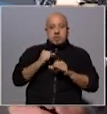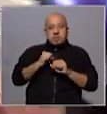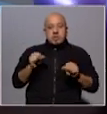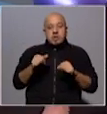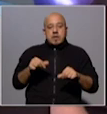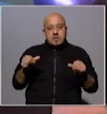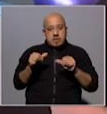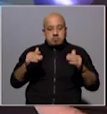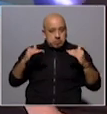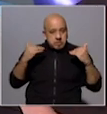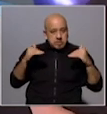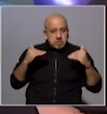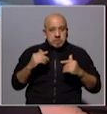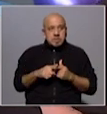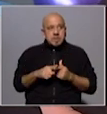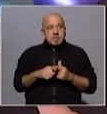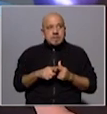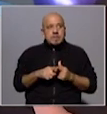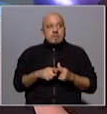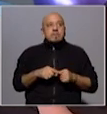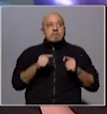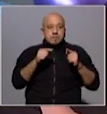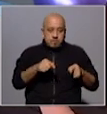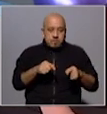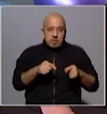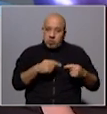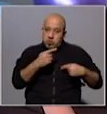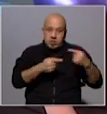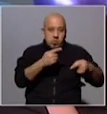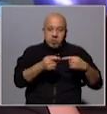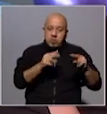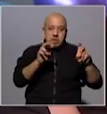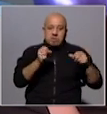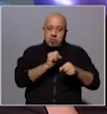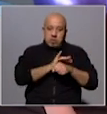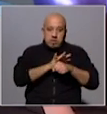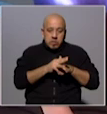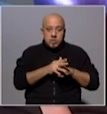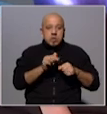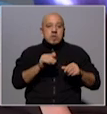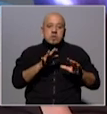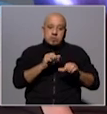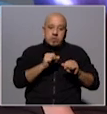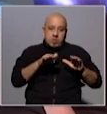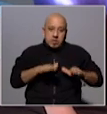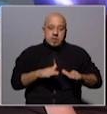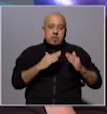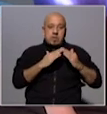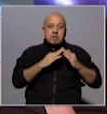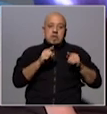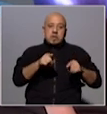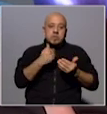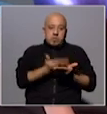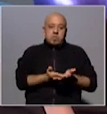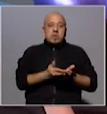seguir un ejercicio todavía seguimos con la situación de emergencias sanitarias en la medida que podamos quedarnos en casa esta es una